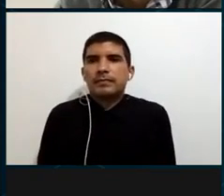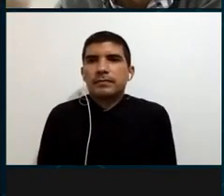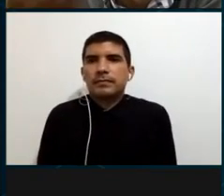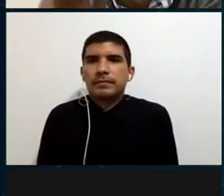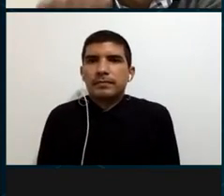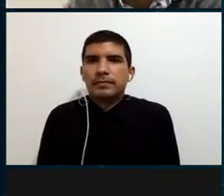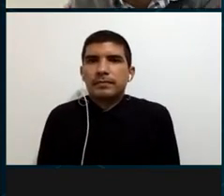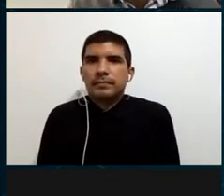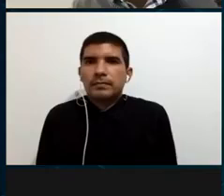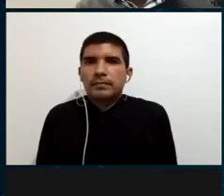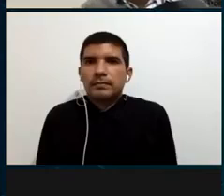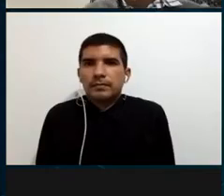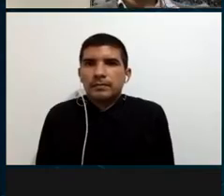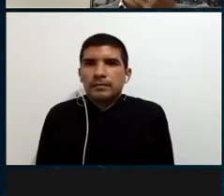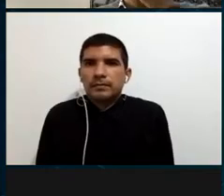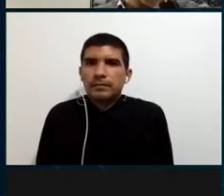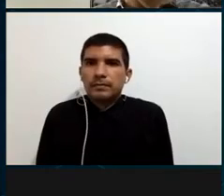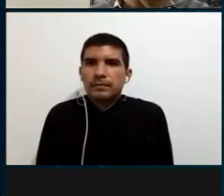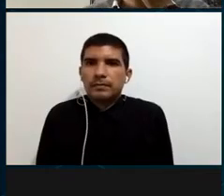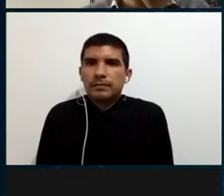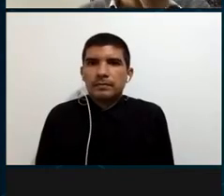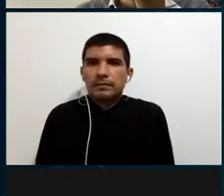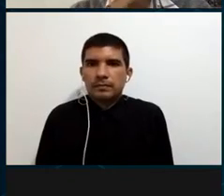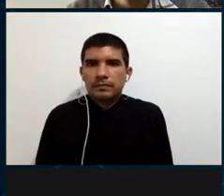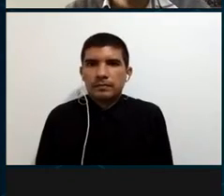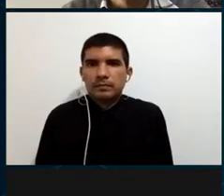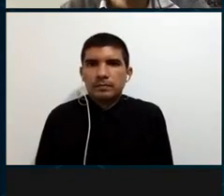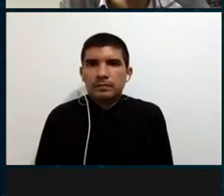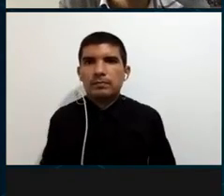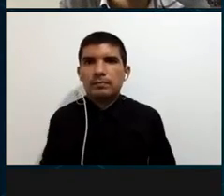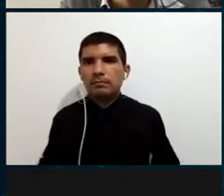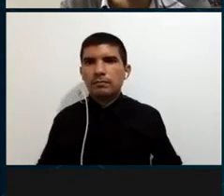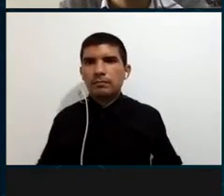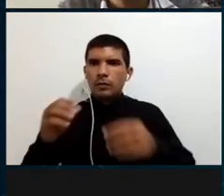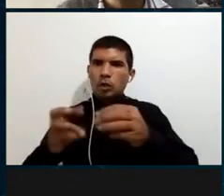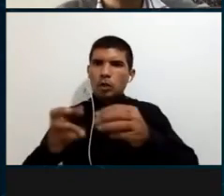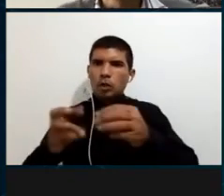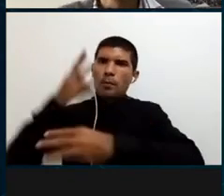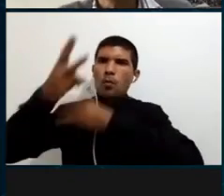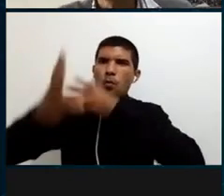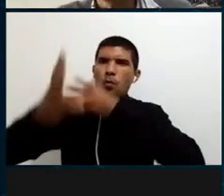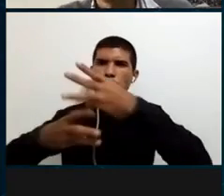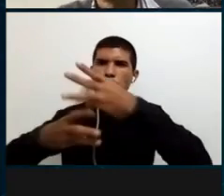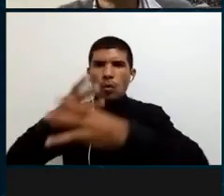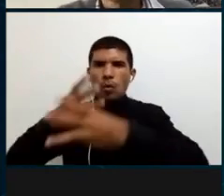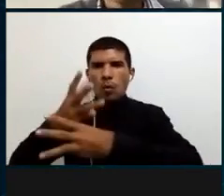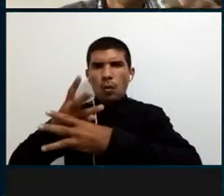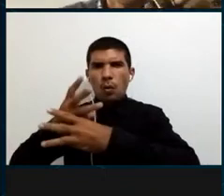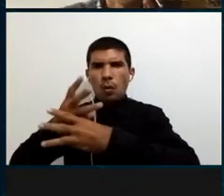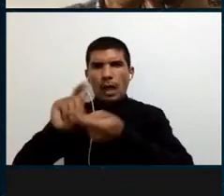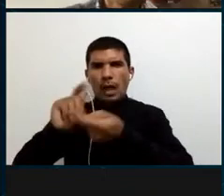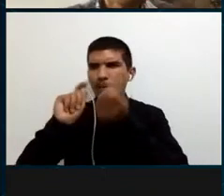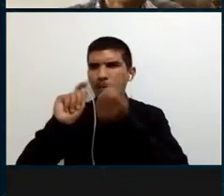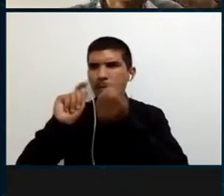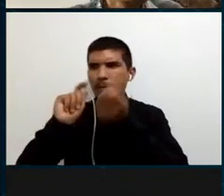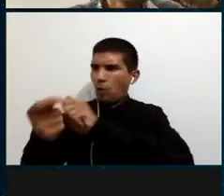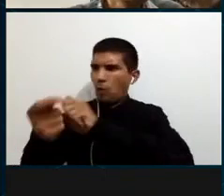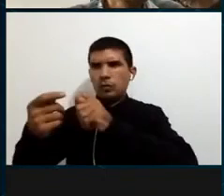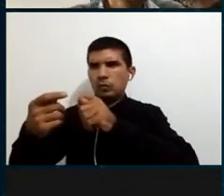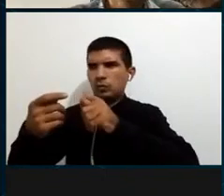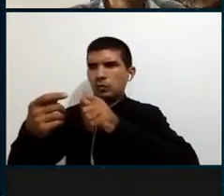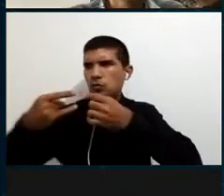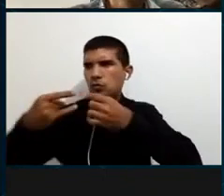El mundo ha cambiado y nunca antes habíamos estado tan conectados. Esta realidad la puedes ver en todas